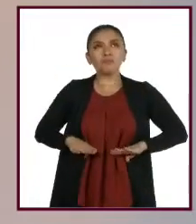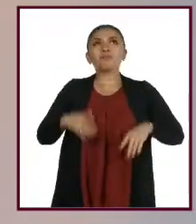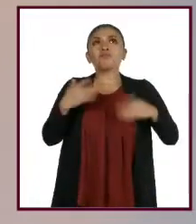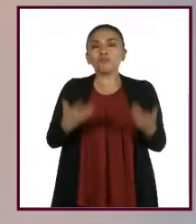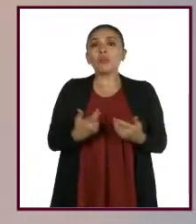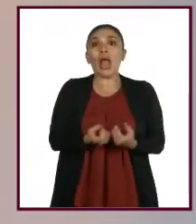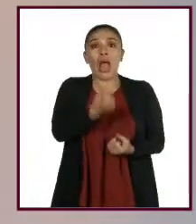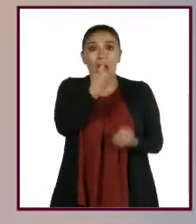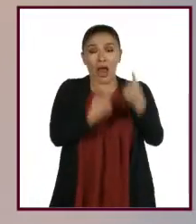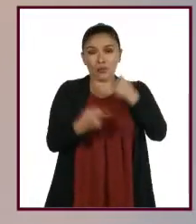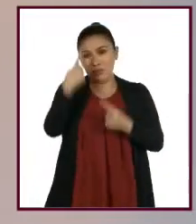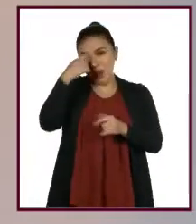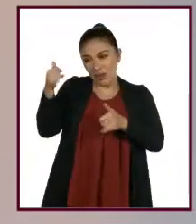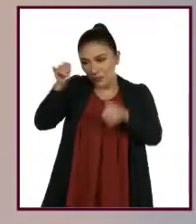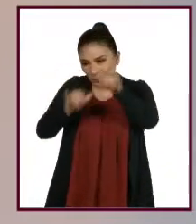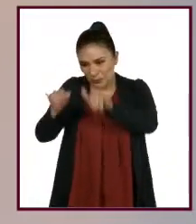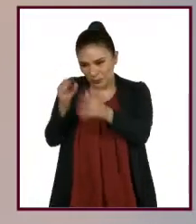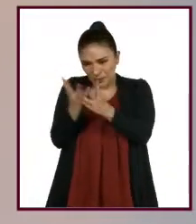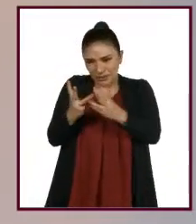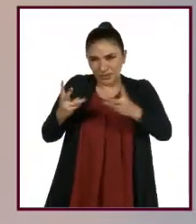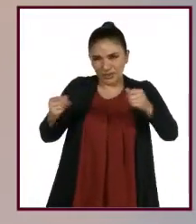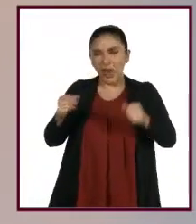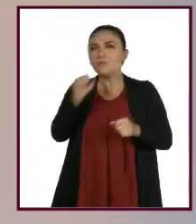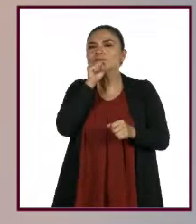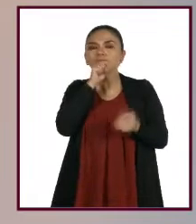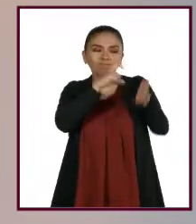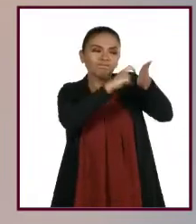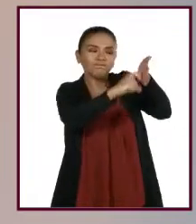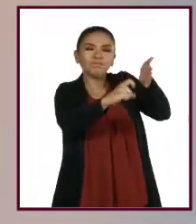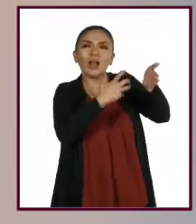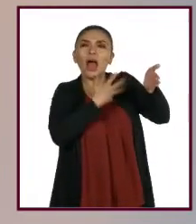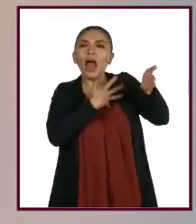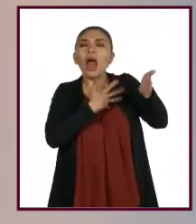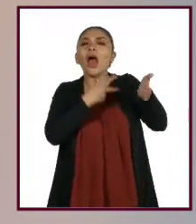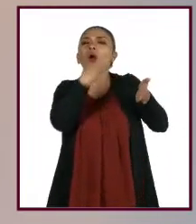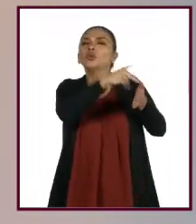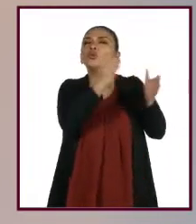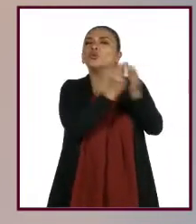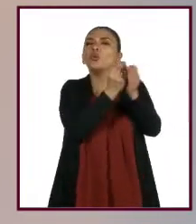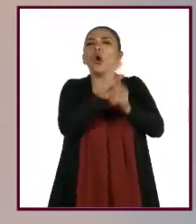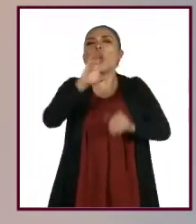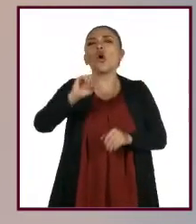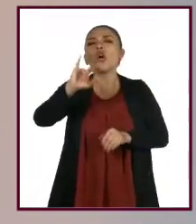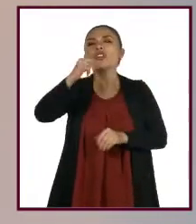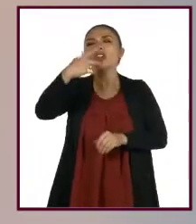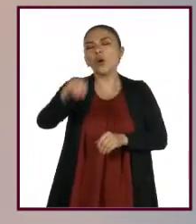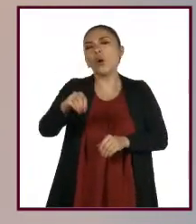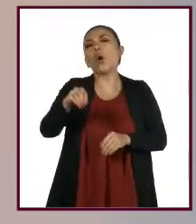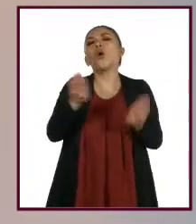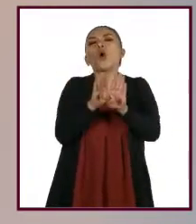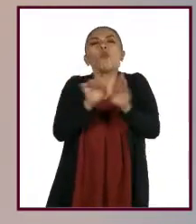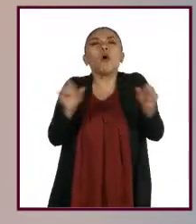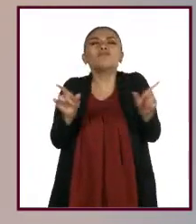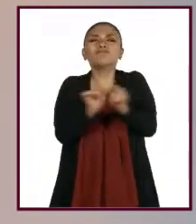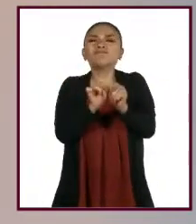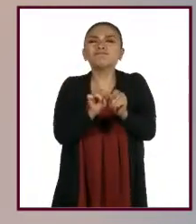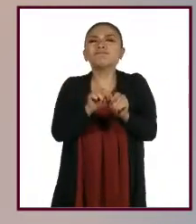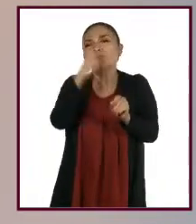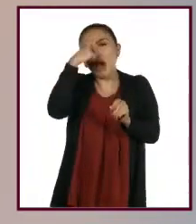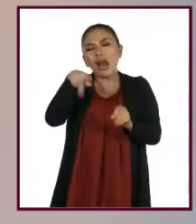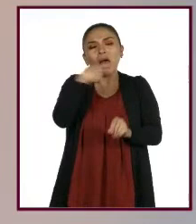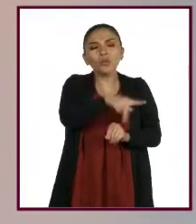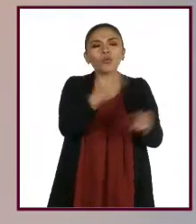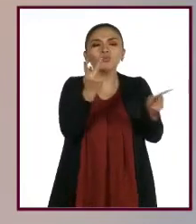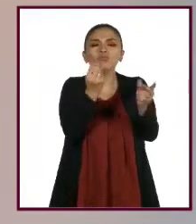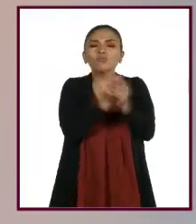de los disolventes tienen en sus etiquetas algún tipo de codificación y a veces para abreviar algún tipo de